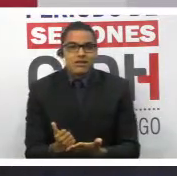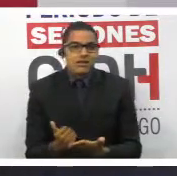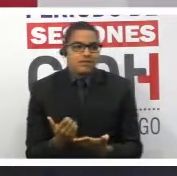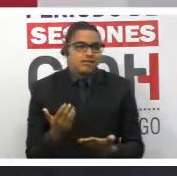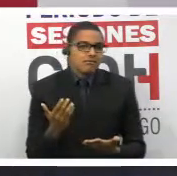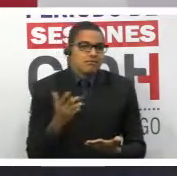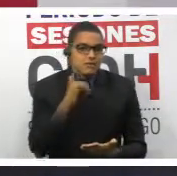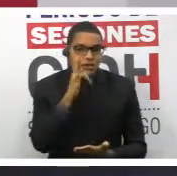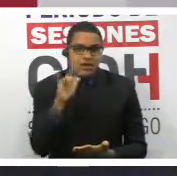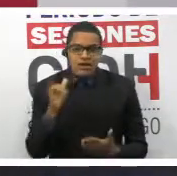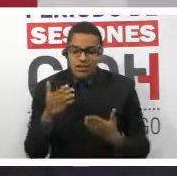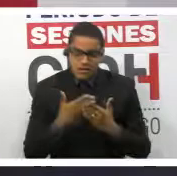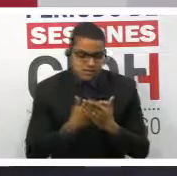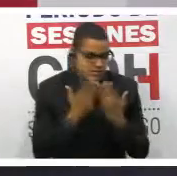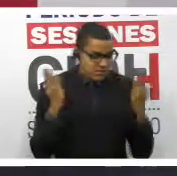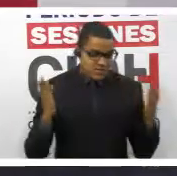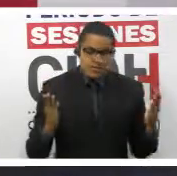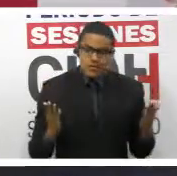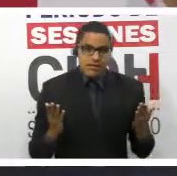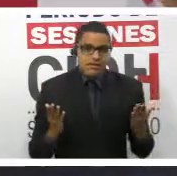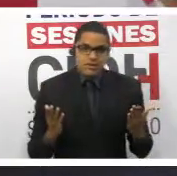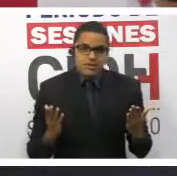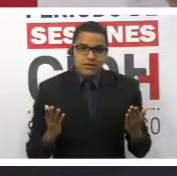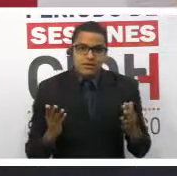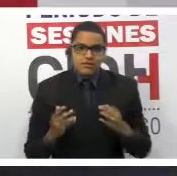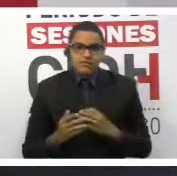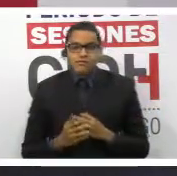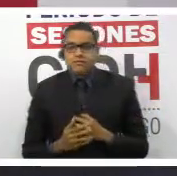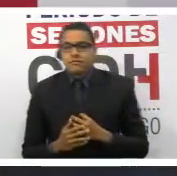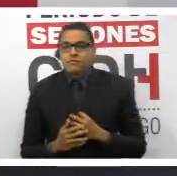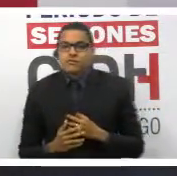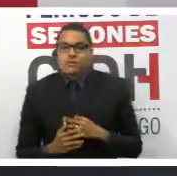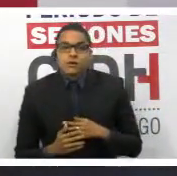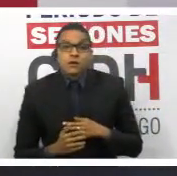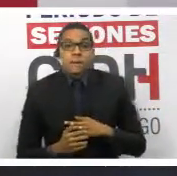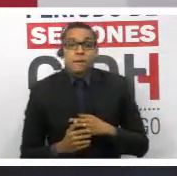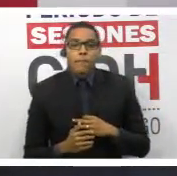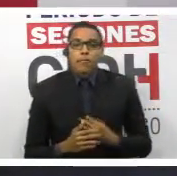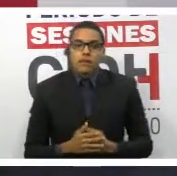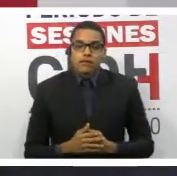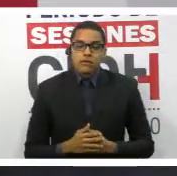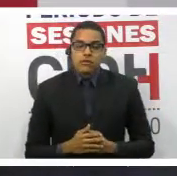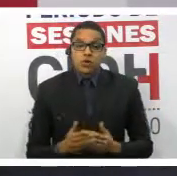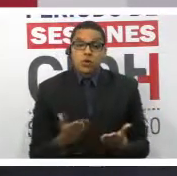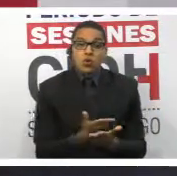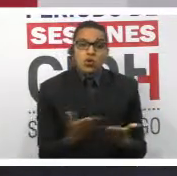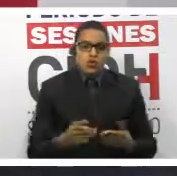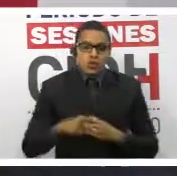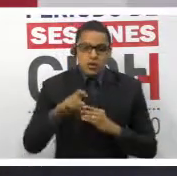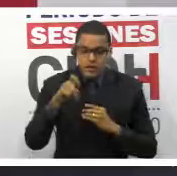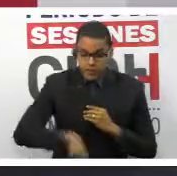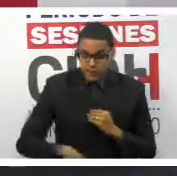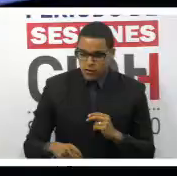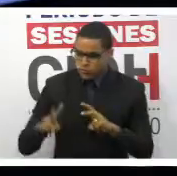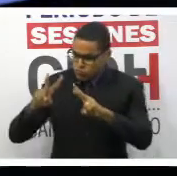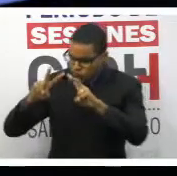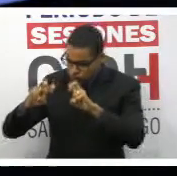yo estoy exhausto más deprimentes andan bien entonces esto